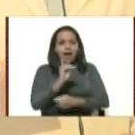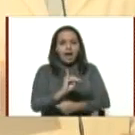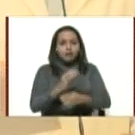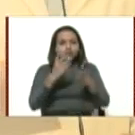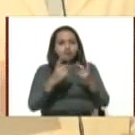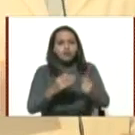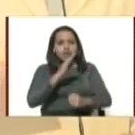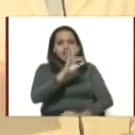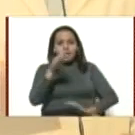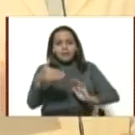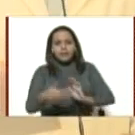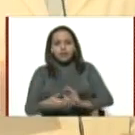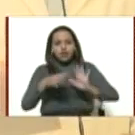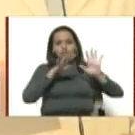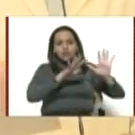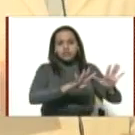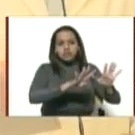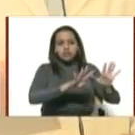de